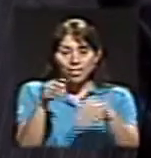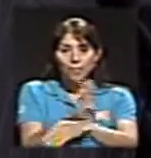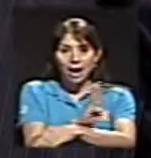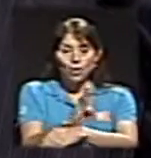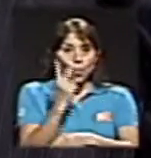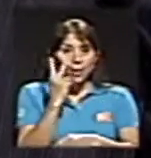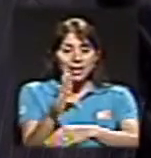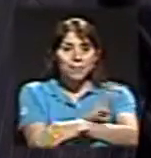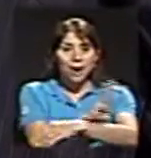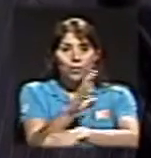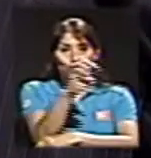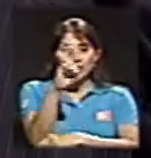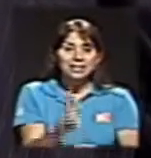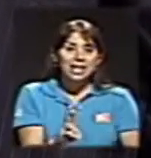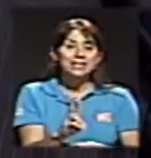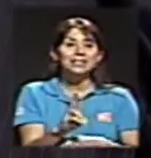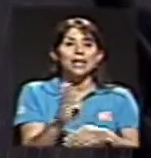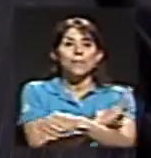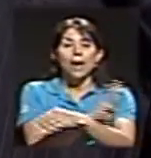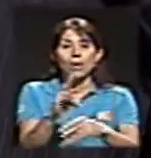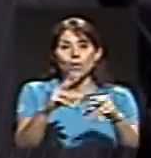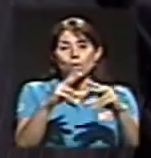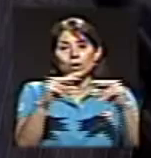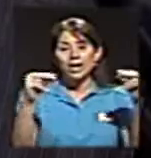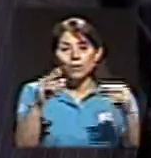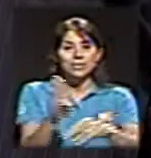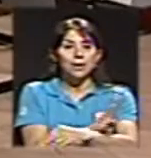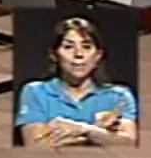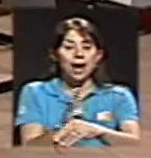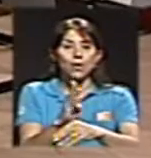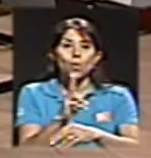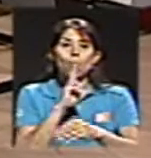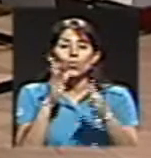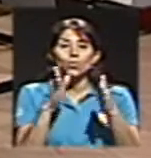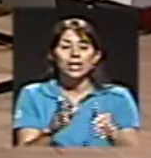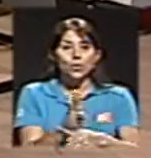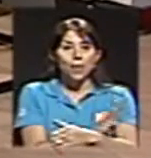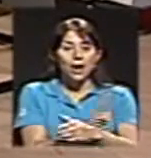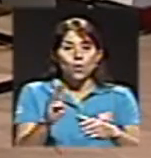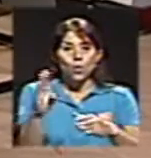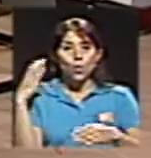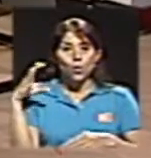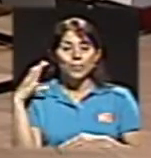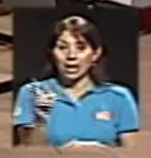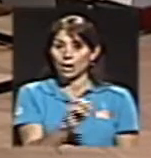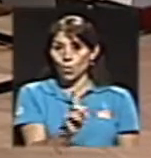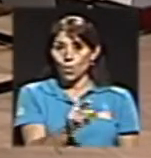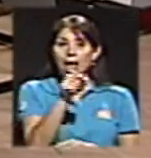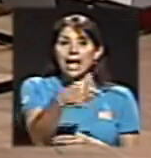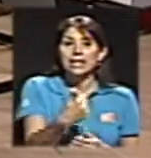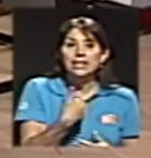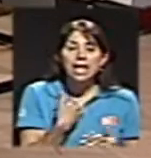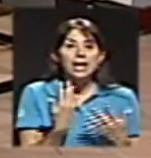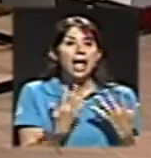banco costarricense, nicaragüense, hondureño, colombiano, sino sucede que el grupo tiene puesto bolsa y el grupo